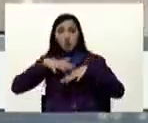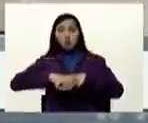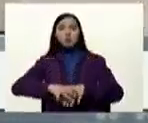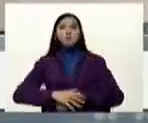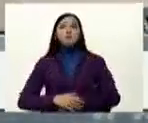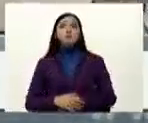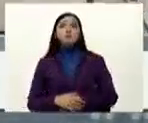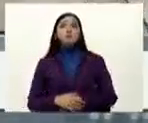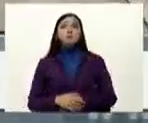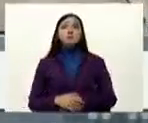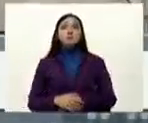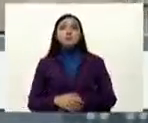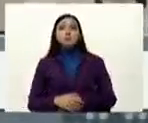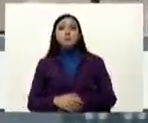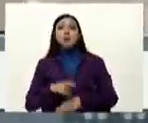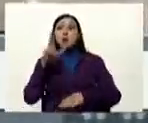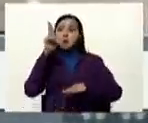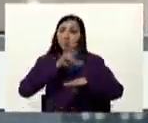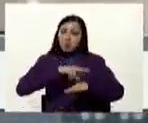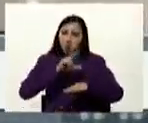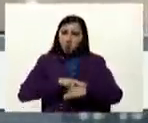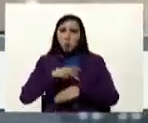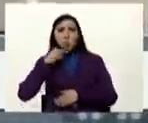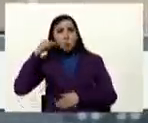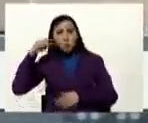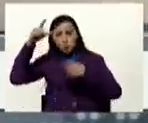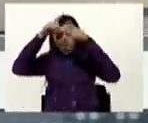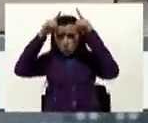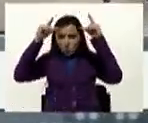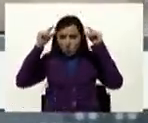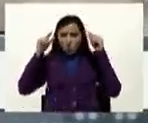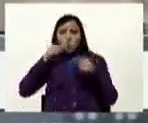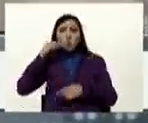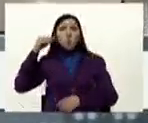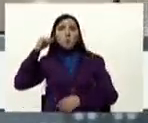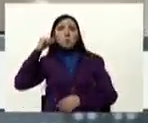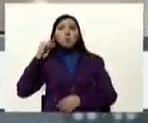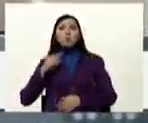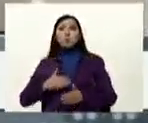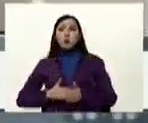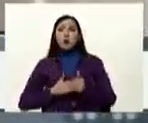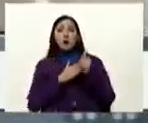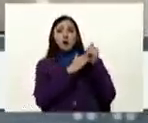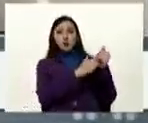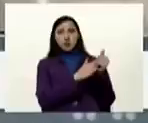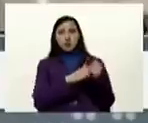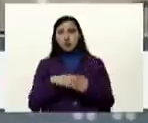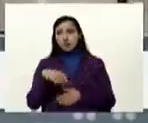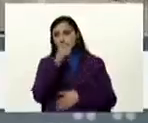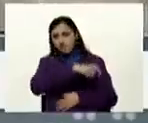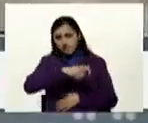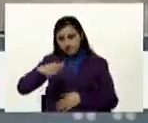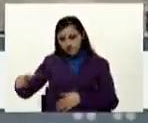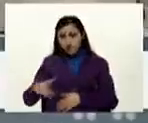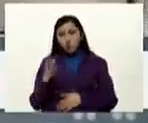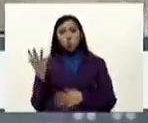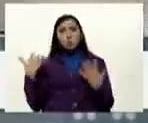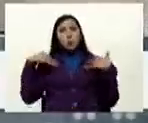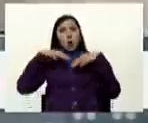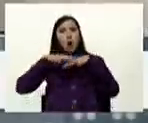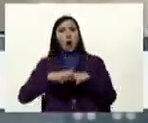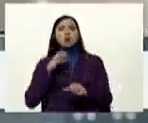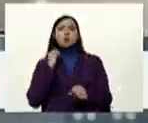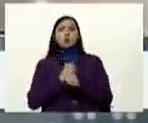de médicos, médicas, enfermeros, enfermeras, líderes del poder popular, comités de salud,